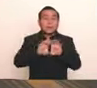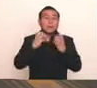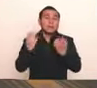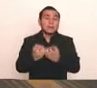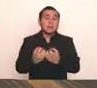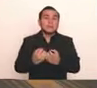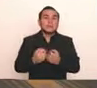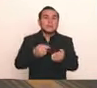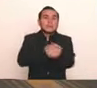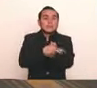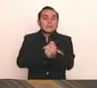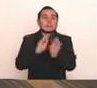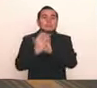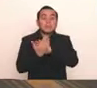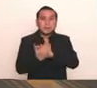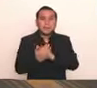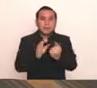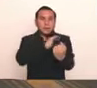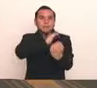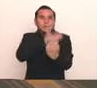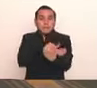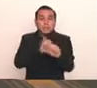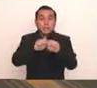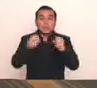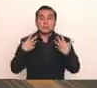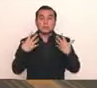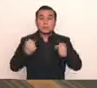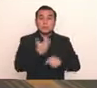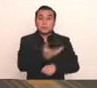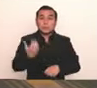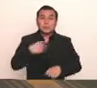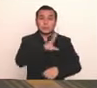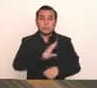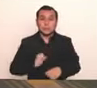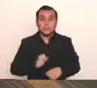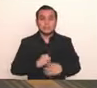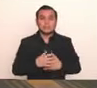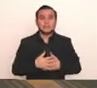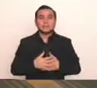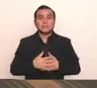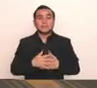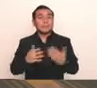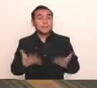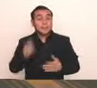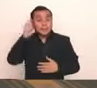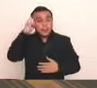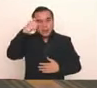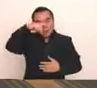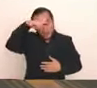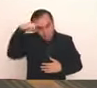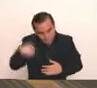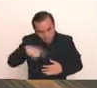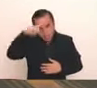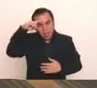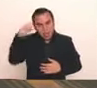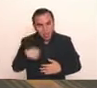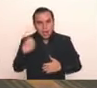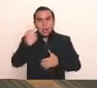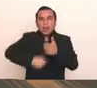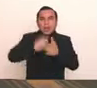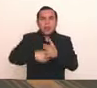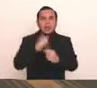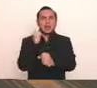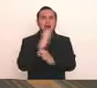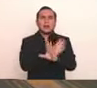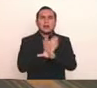especialidades que haremos en cisco y para fortalecer la red de hospitales nacionales existentes en este trabajo de prevenir y combatir esta terrible